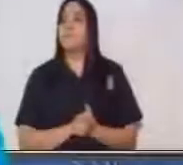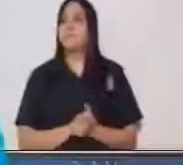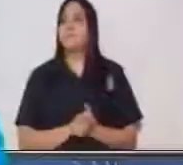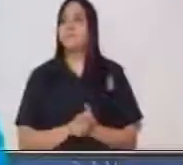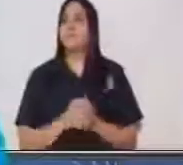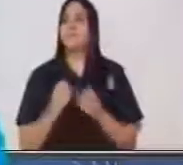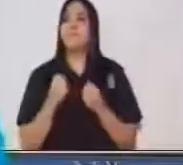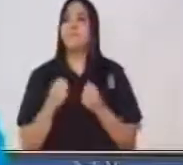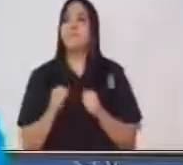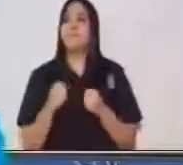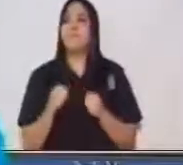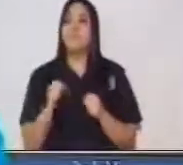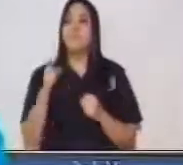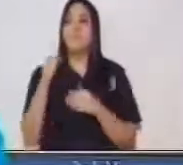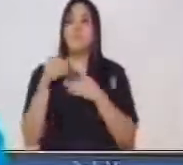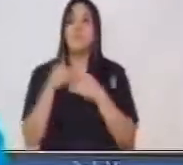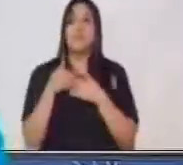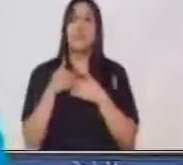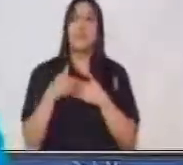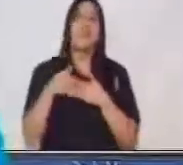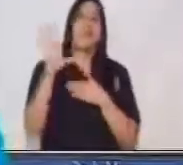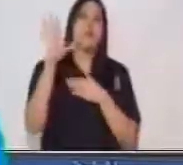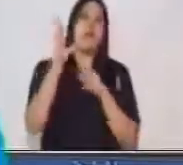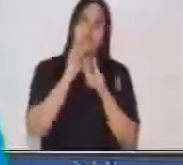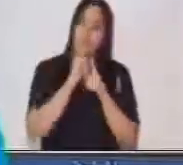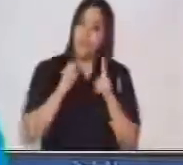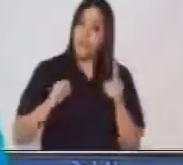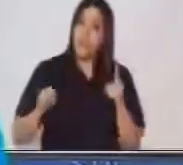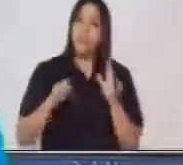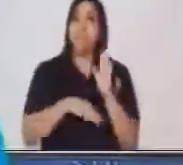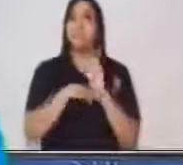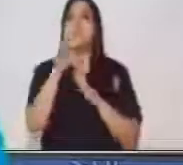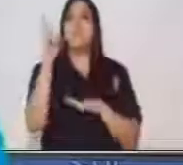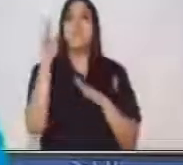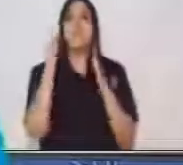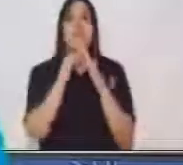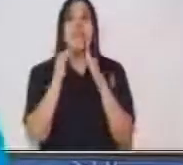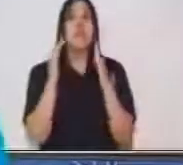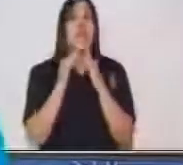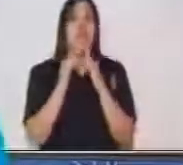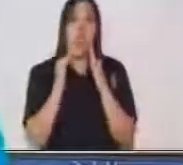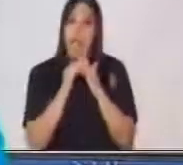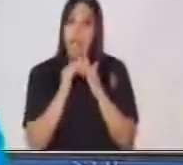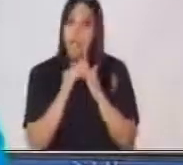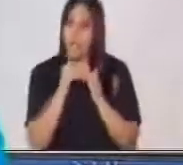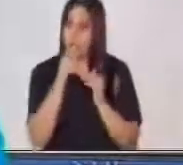redactar unas oraciones más para que tú practiques en casa.